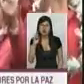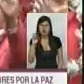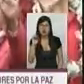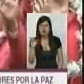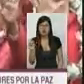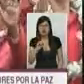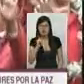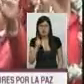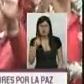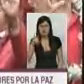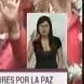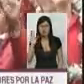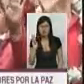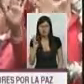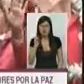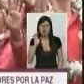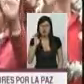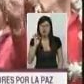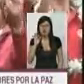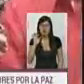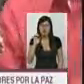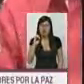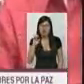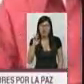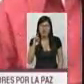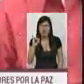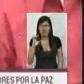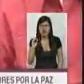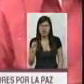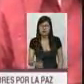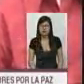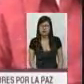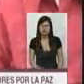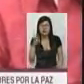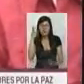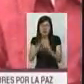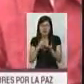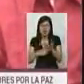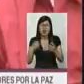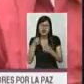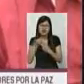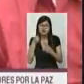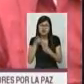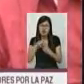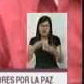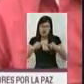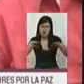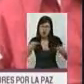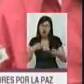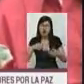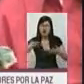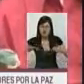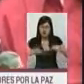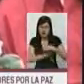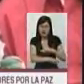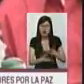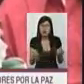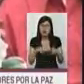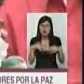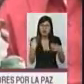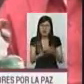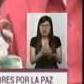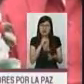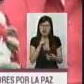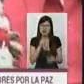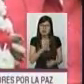Chambilla y para la 16 Federico Román. Dicen que van a luchar contra la corrupción. Cuando han llegado a ser